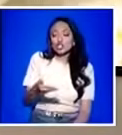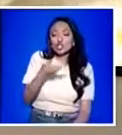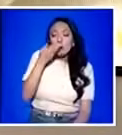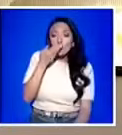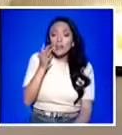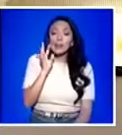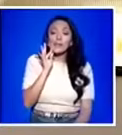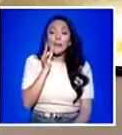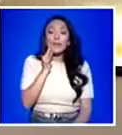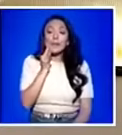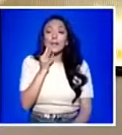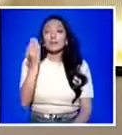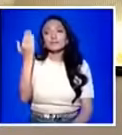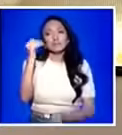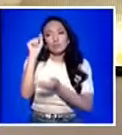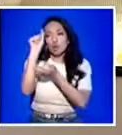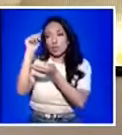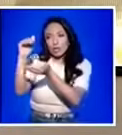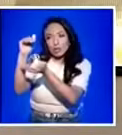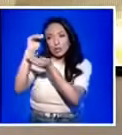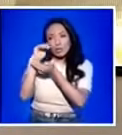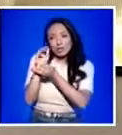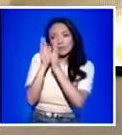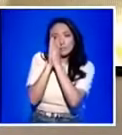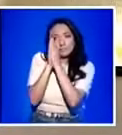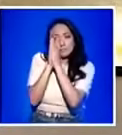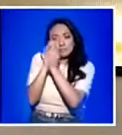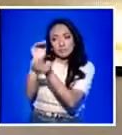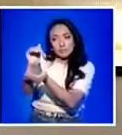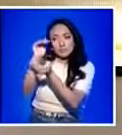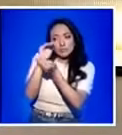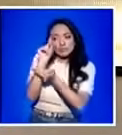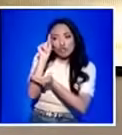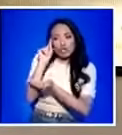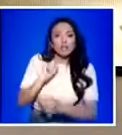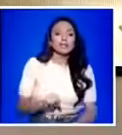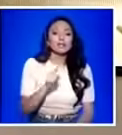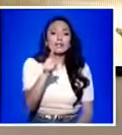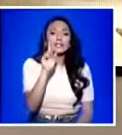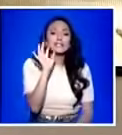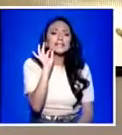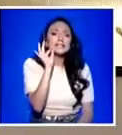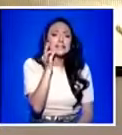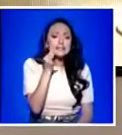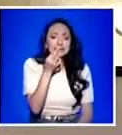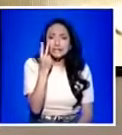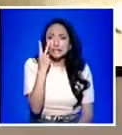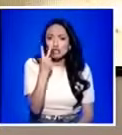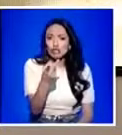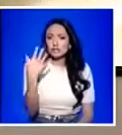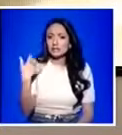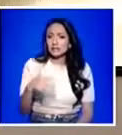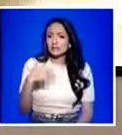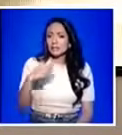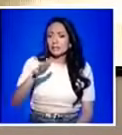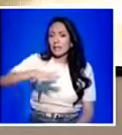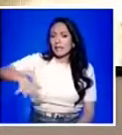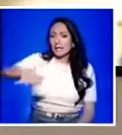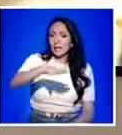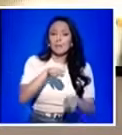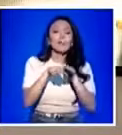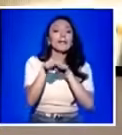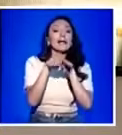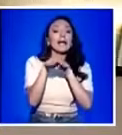Ojalá nos traigan un poquito los chicos que están en la unidad móvil el día de hoy. Esta deliciosa fanesca desde el Mercado